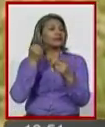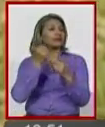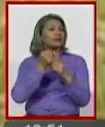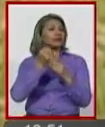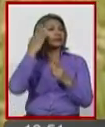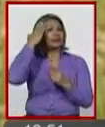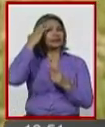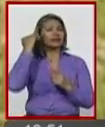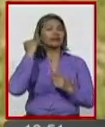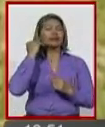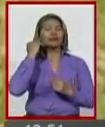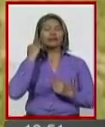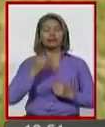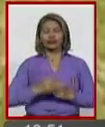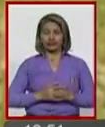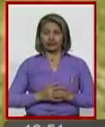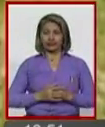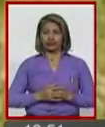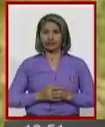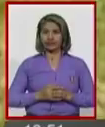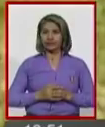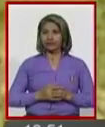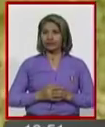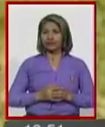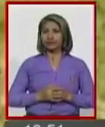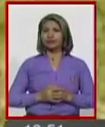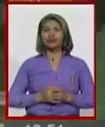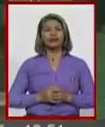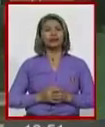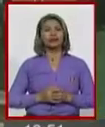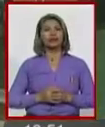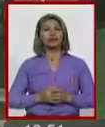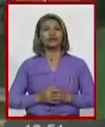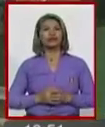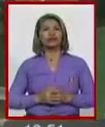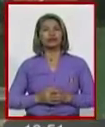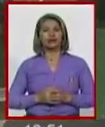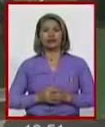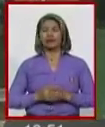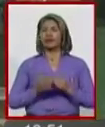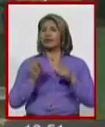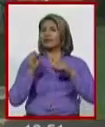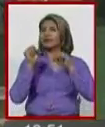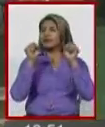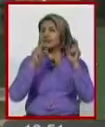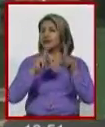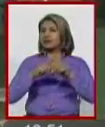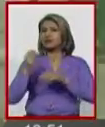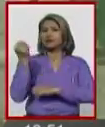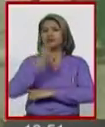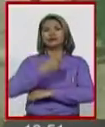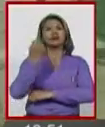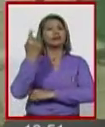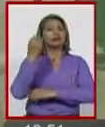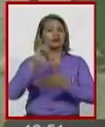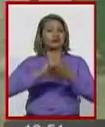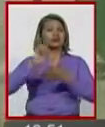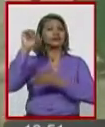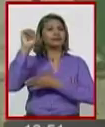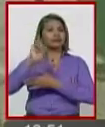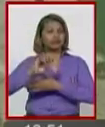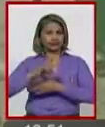shock hipovolémico, por un TEC, traumatismo cráneoencefálico grave. El día 11 de